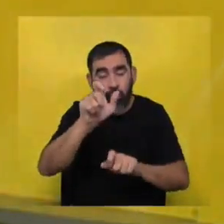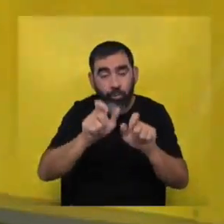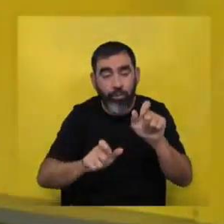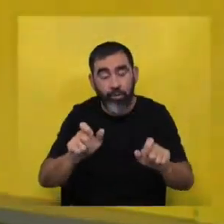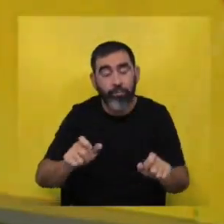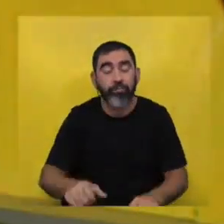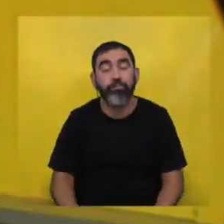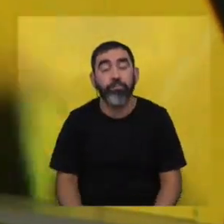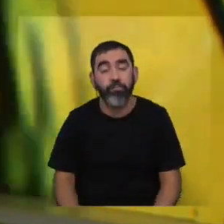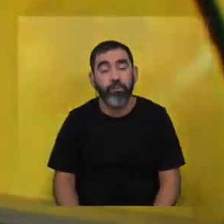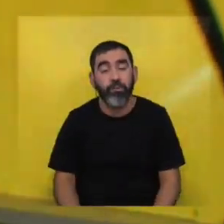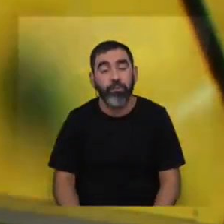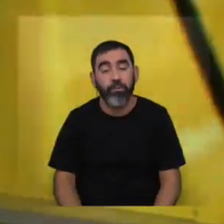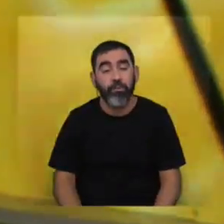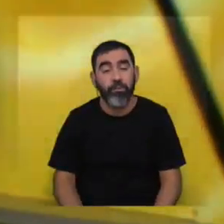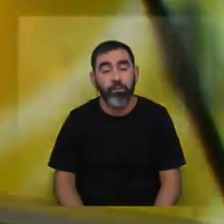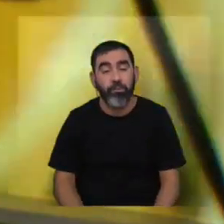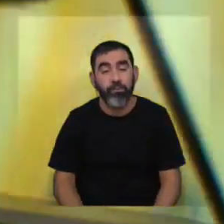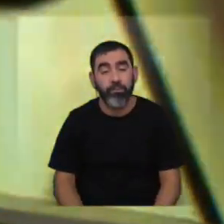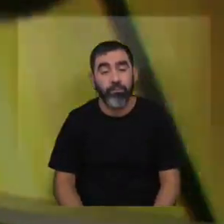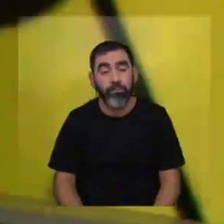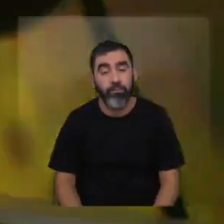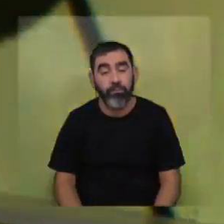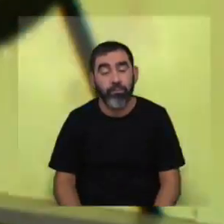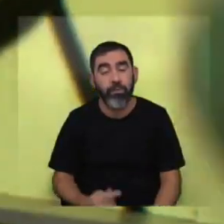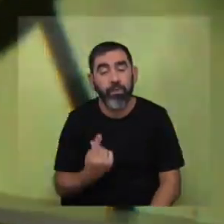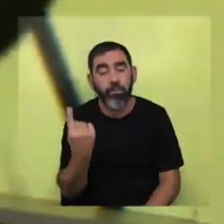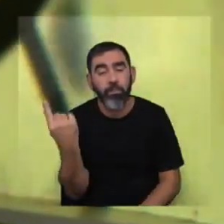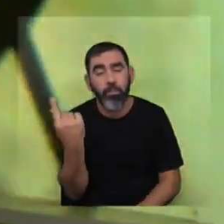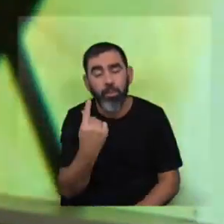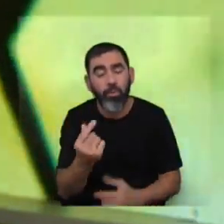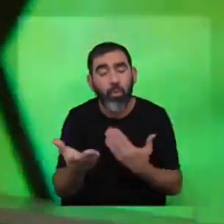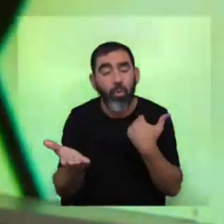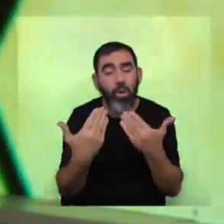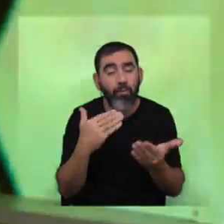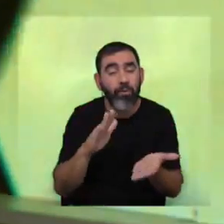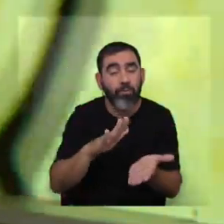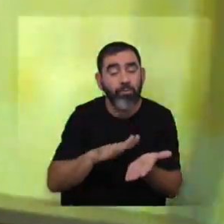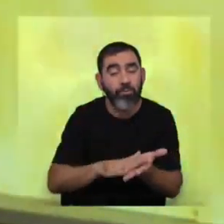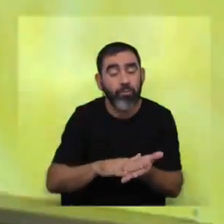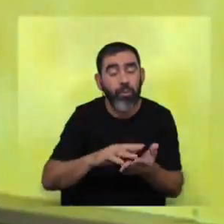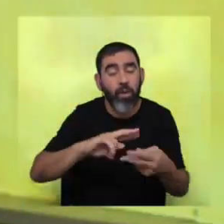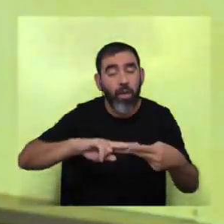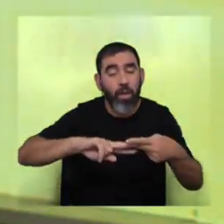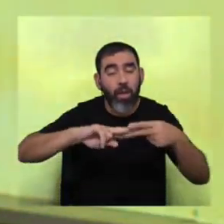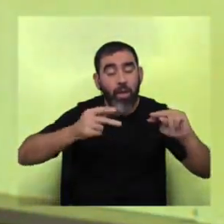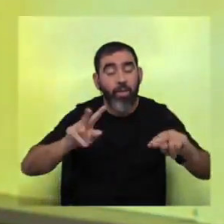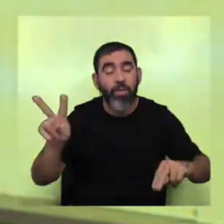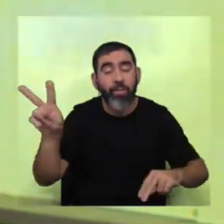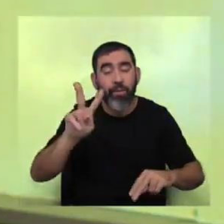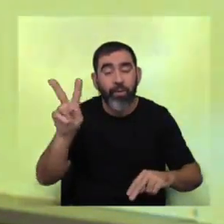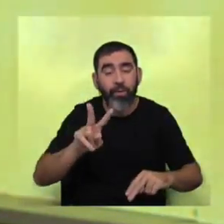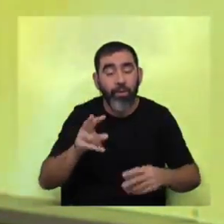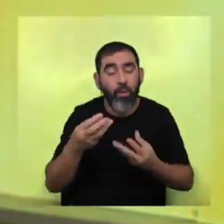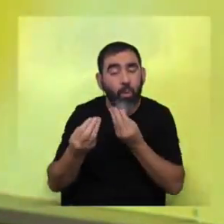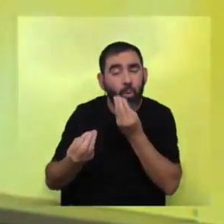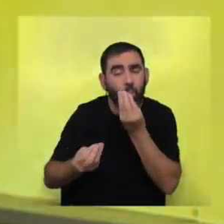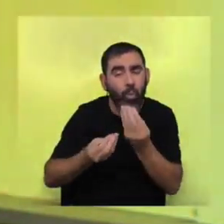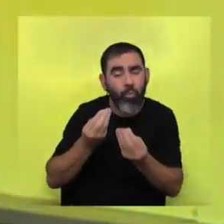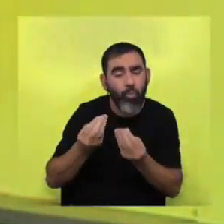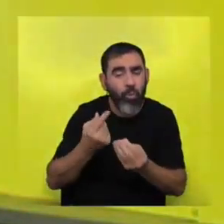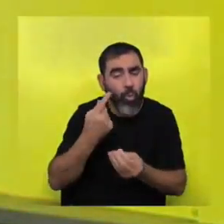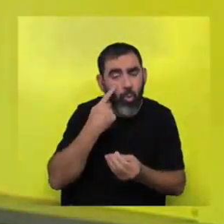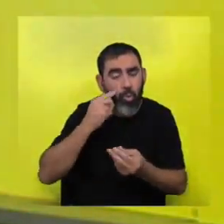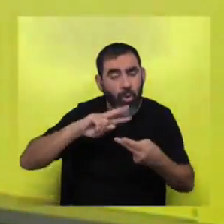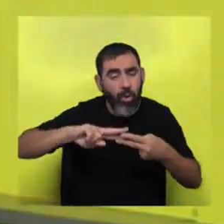que seguramente nos demos cuenta. Vamos a dedicar estos minutos a hablar sobre ADN vegetal, o mejor dicho, cómo conocer